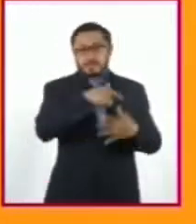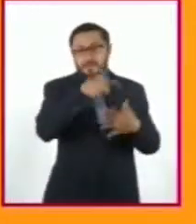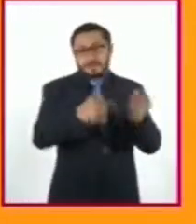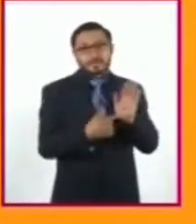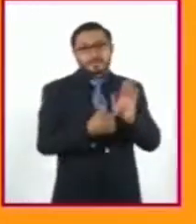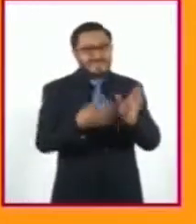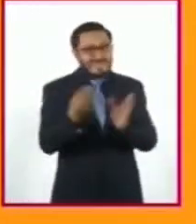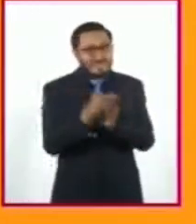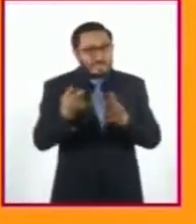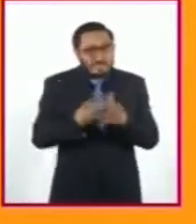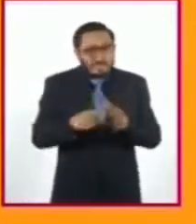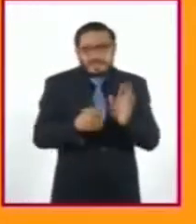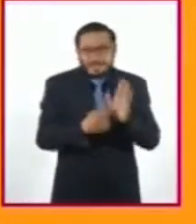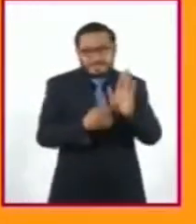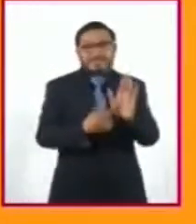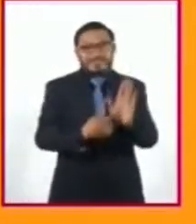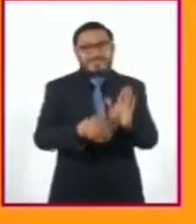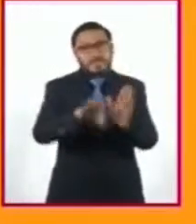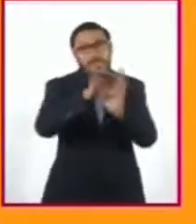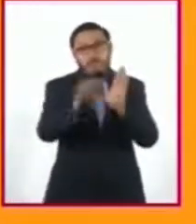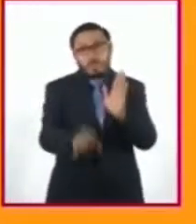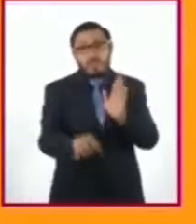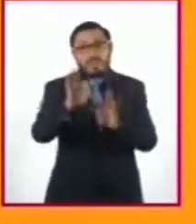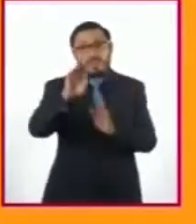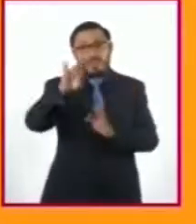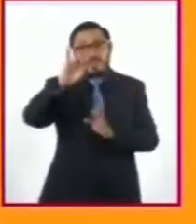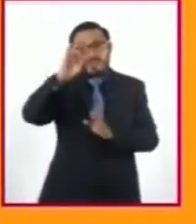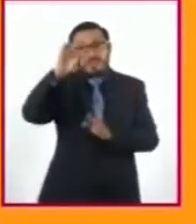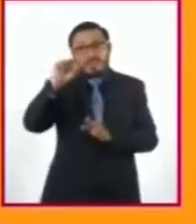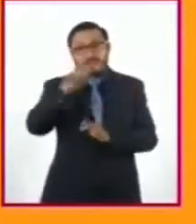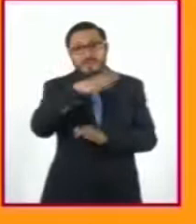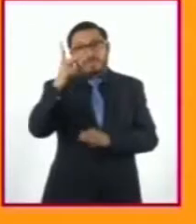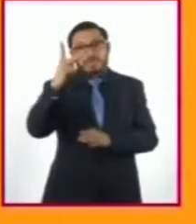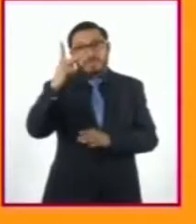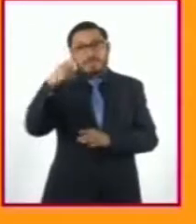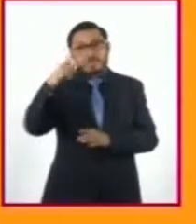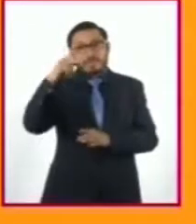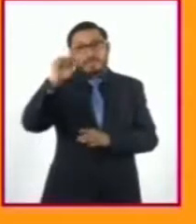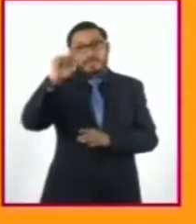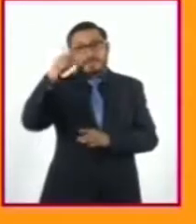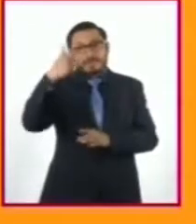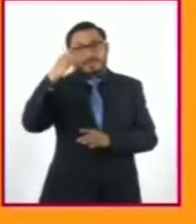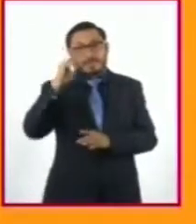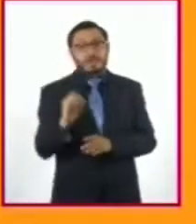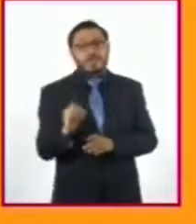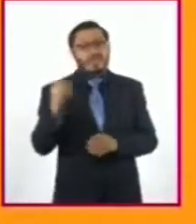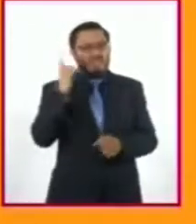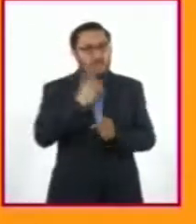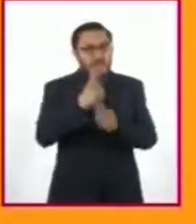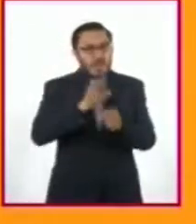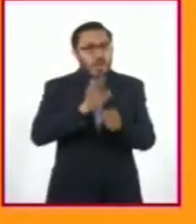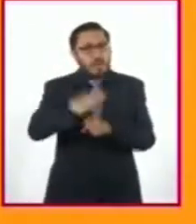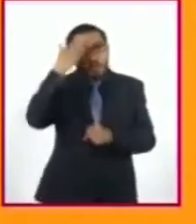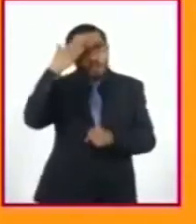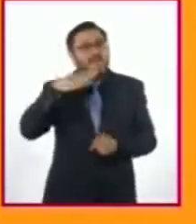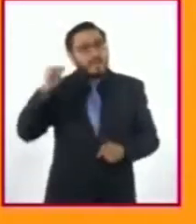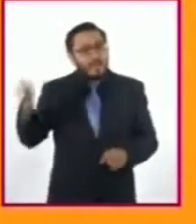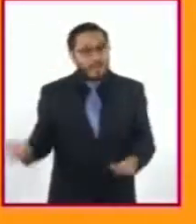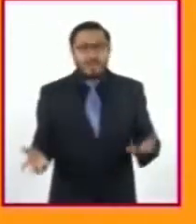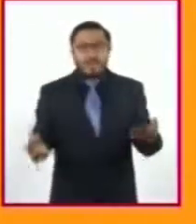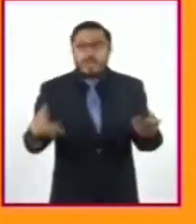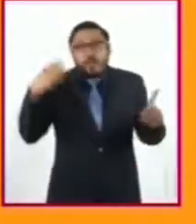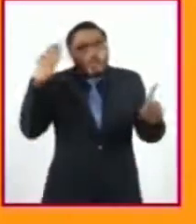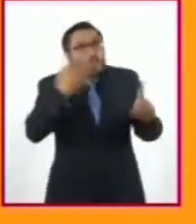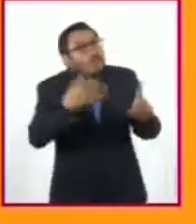de la sesión, por ejemplo, Frida Kahlo, identificaron sus capacidades y aspiraciones,